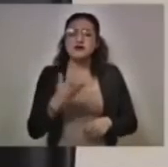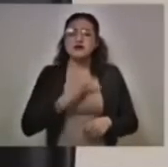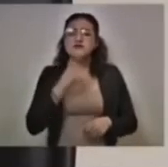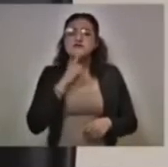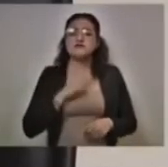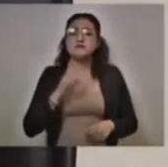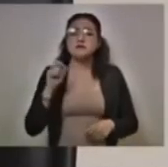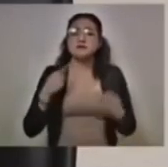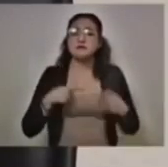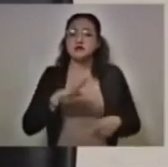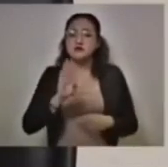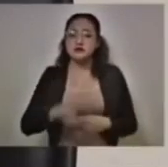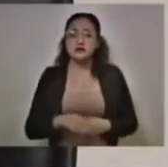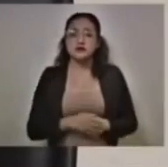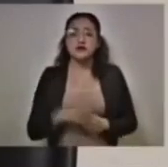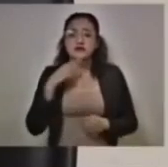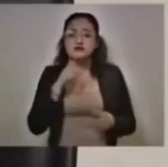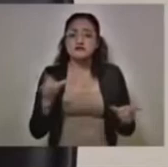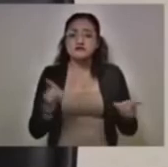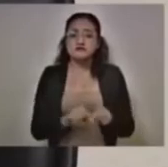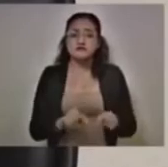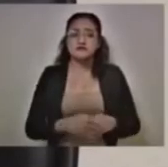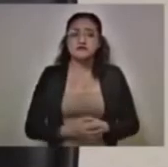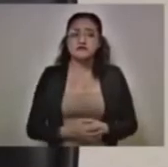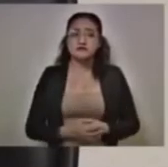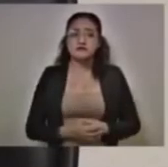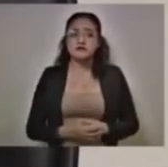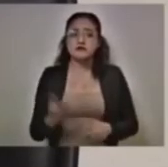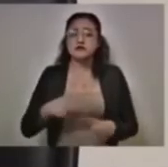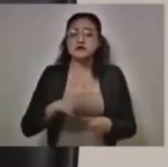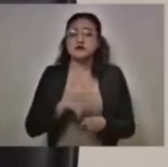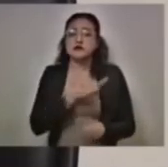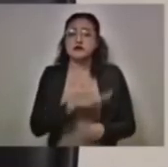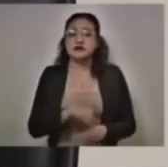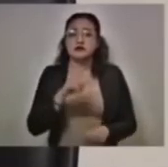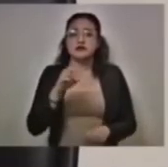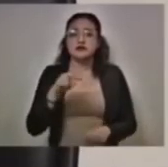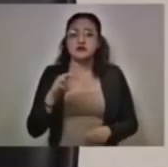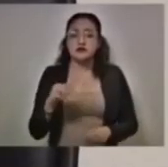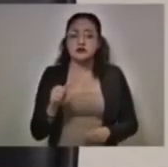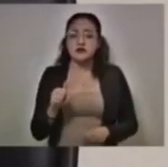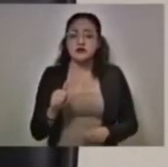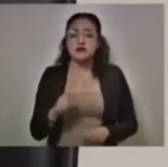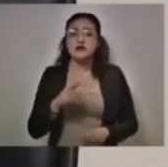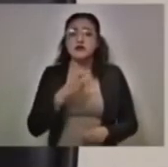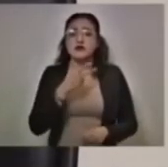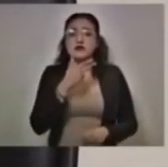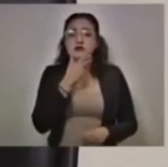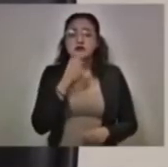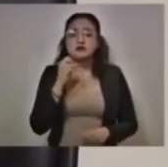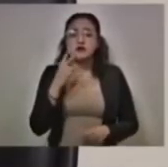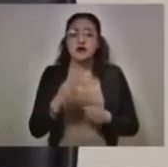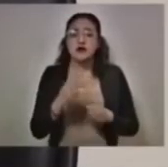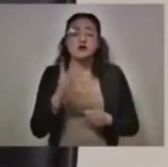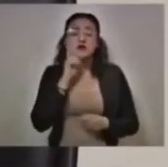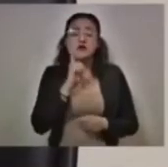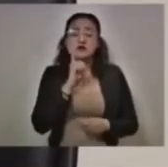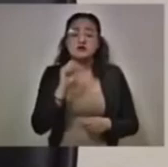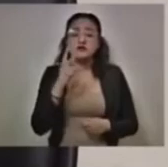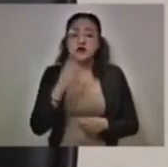fallecidos muy rápidamente en el hospital general de zona bienvenido de 62 años fallece el